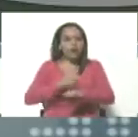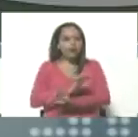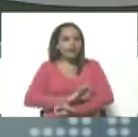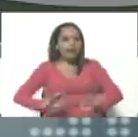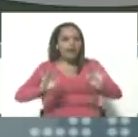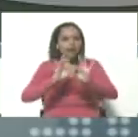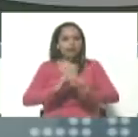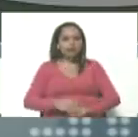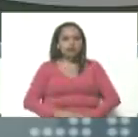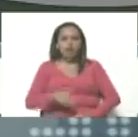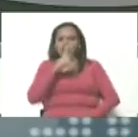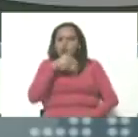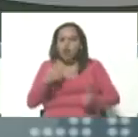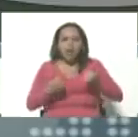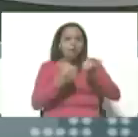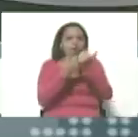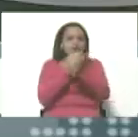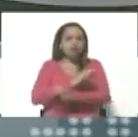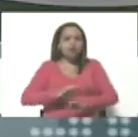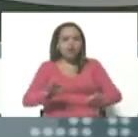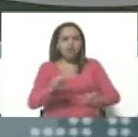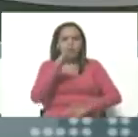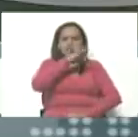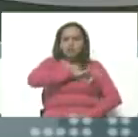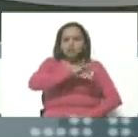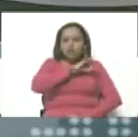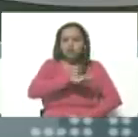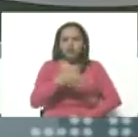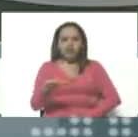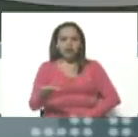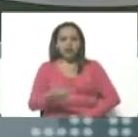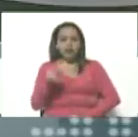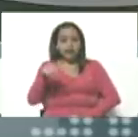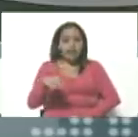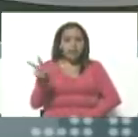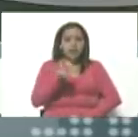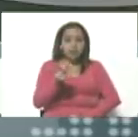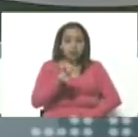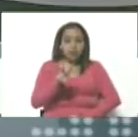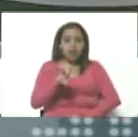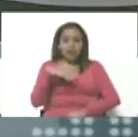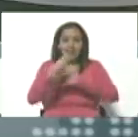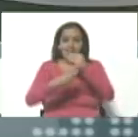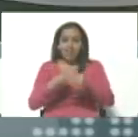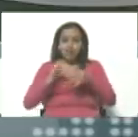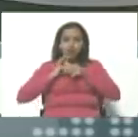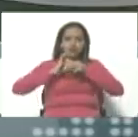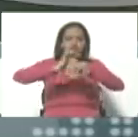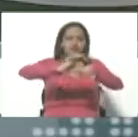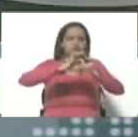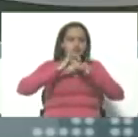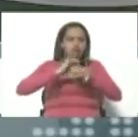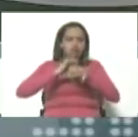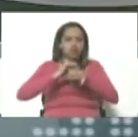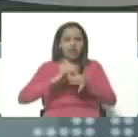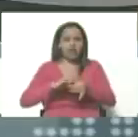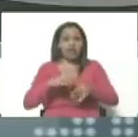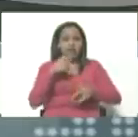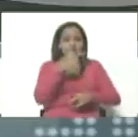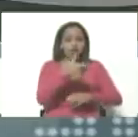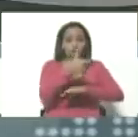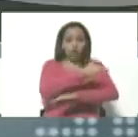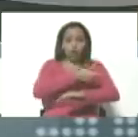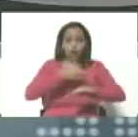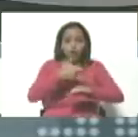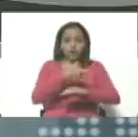No hay la mano solidaria de la sociedad. Aquí en Venezuela hemos hecho una sólida alianza entre el gobierno,